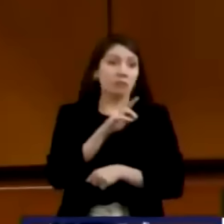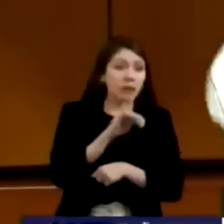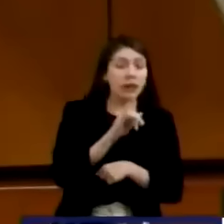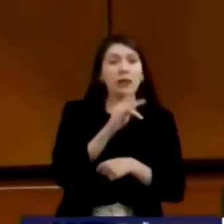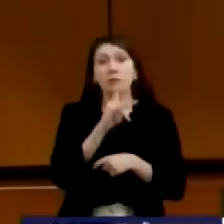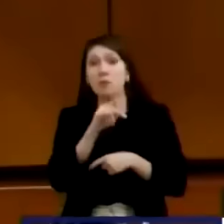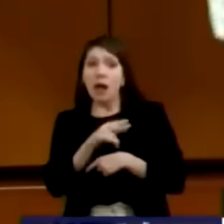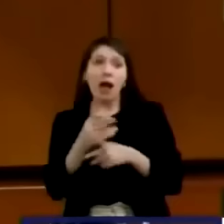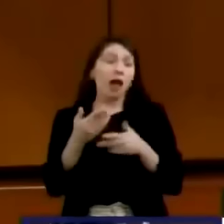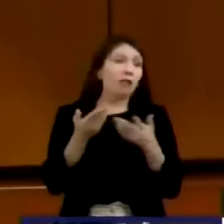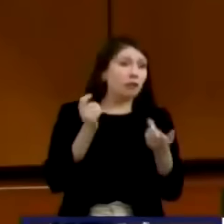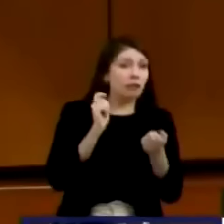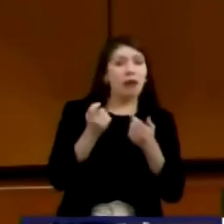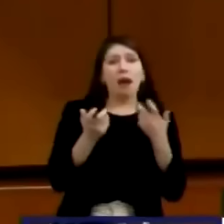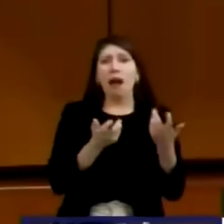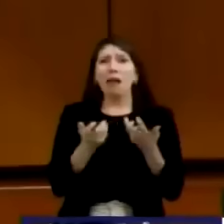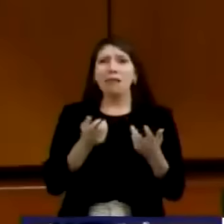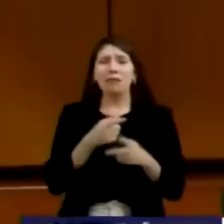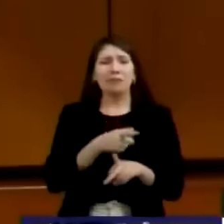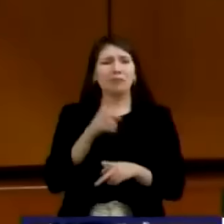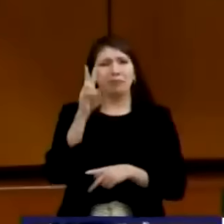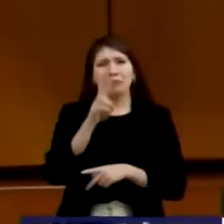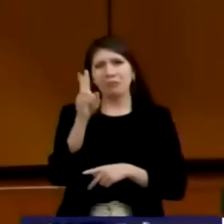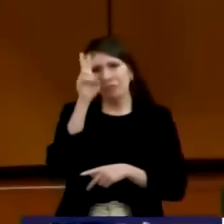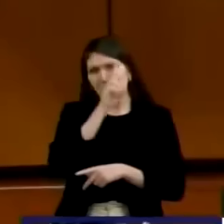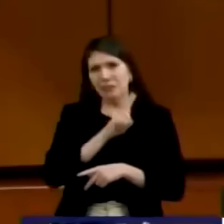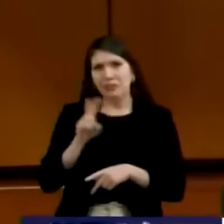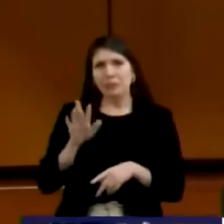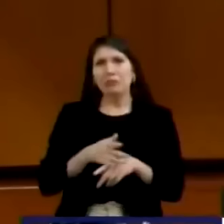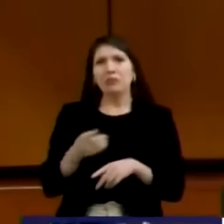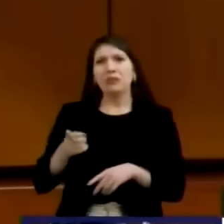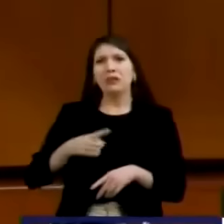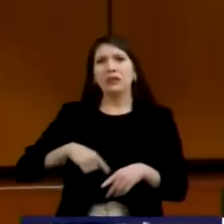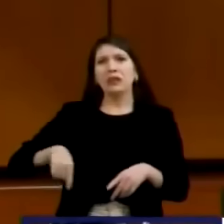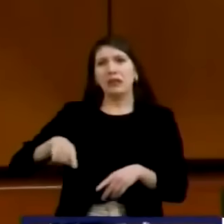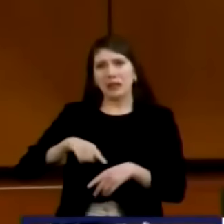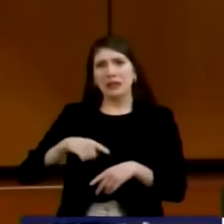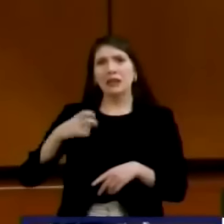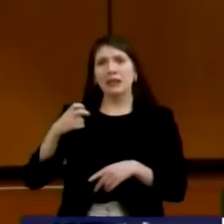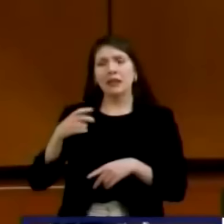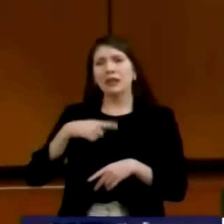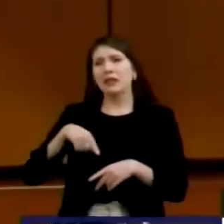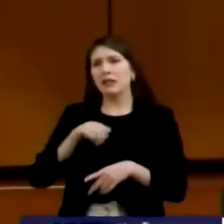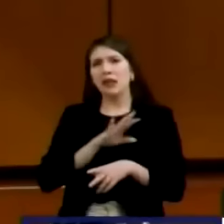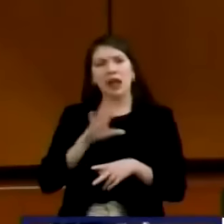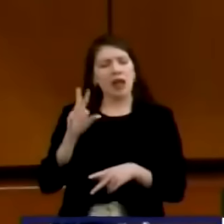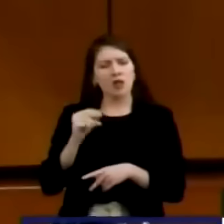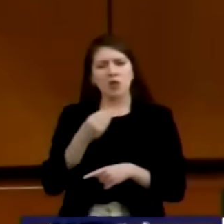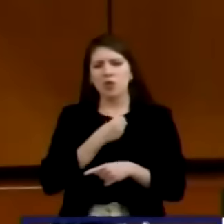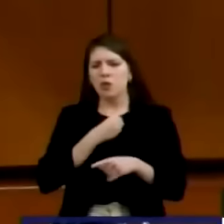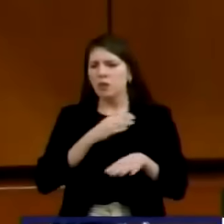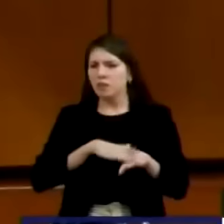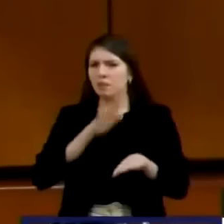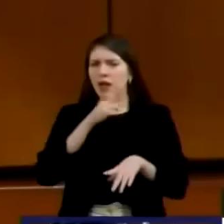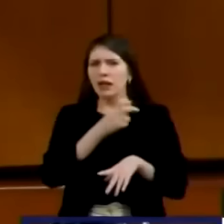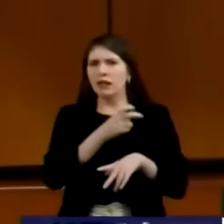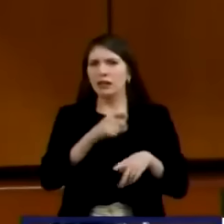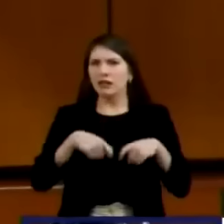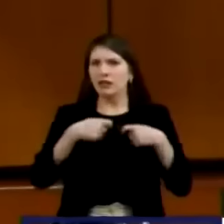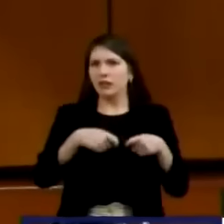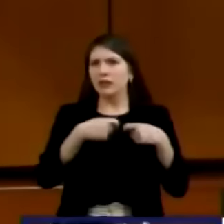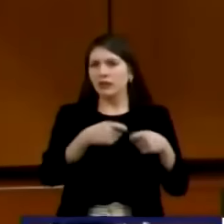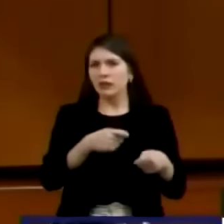que representan es lo que generación como las mías sacamos del gobierno y del poder. Tenemos una oposición no